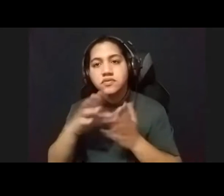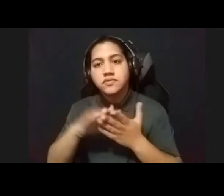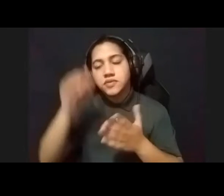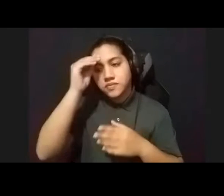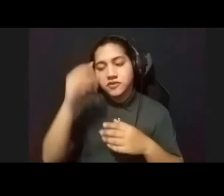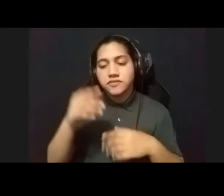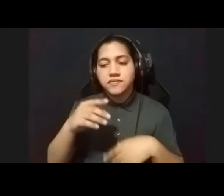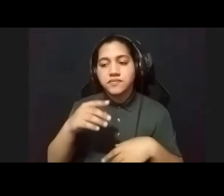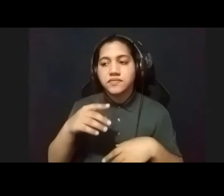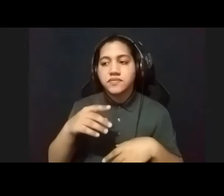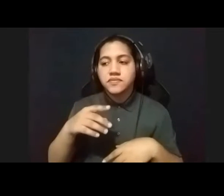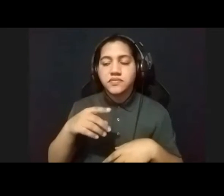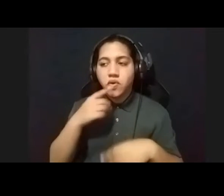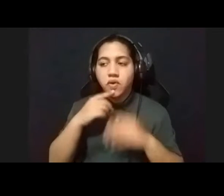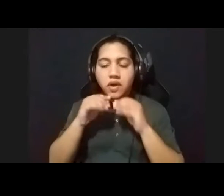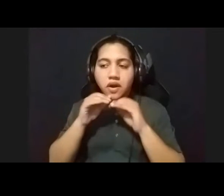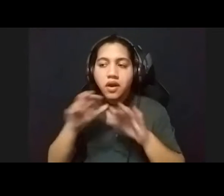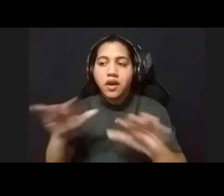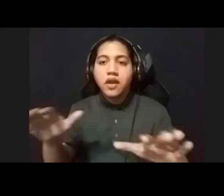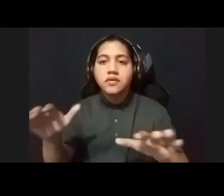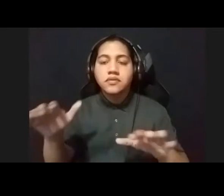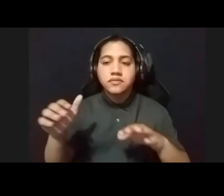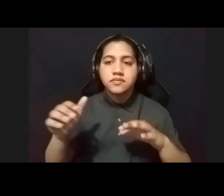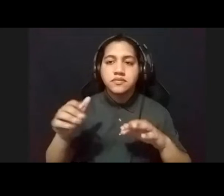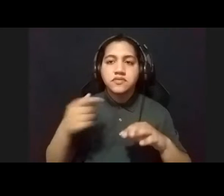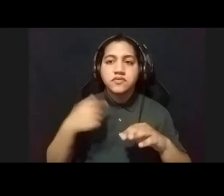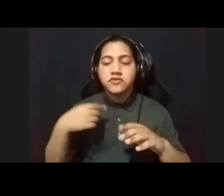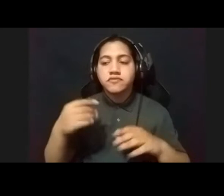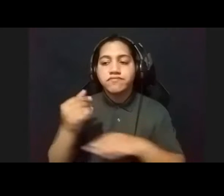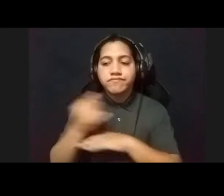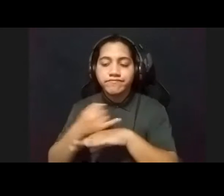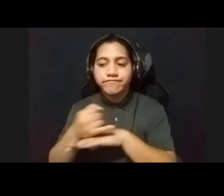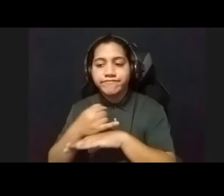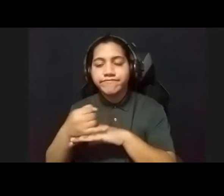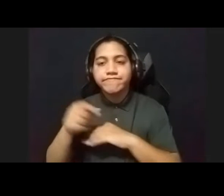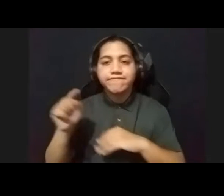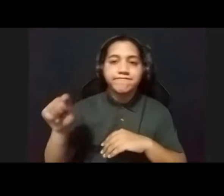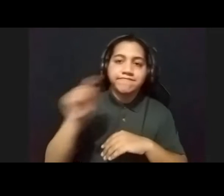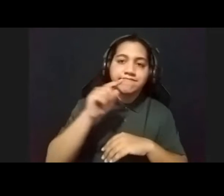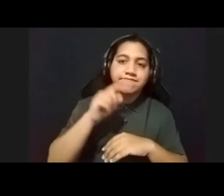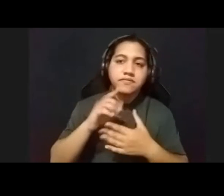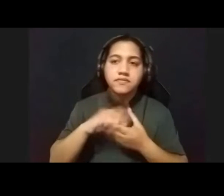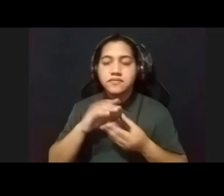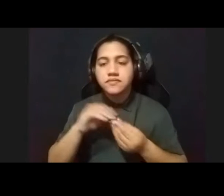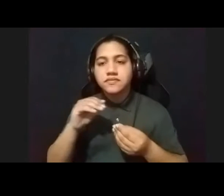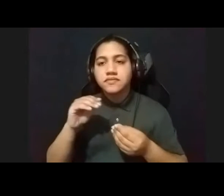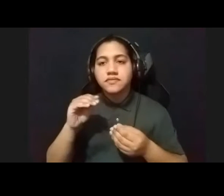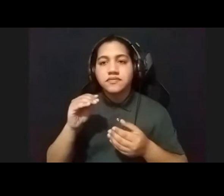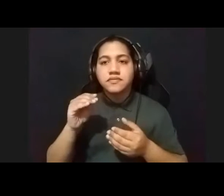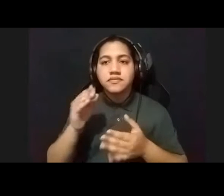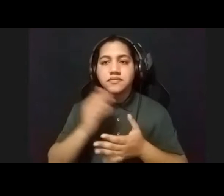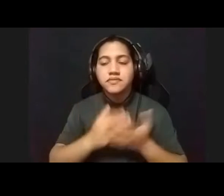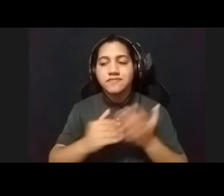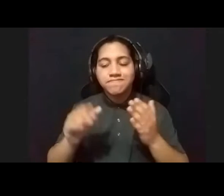oral. Cuando yo empecé a ir por toda la isla contando cuentos, a veces me daba mucha